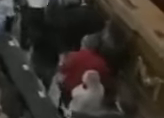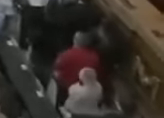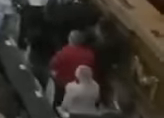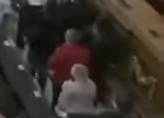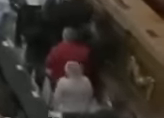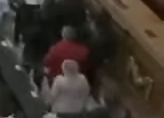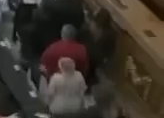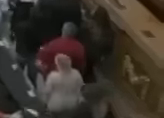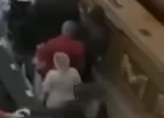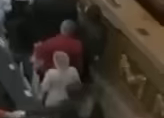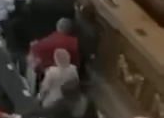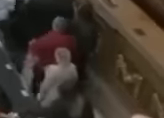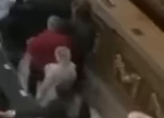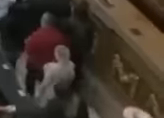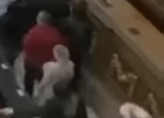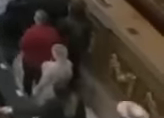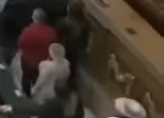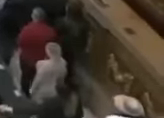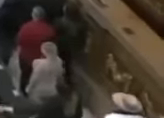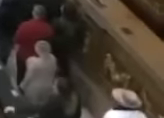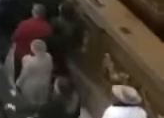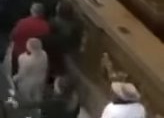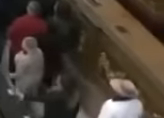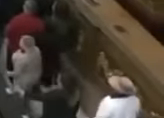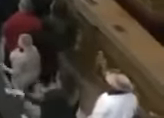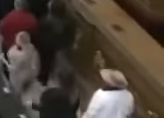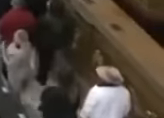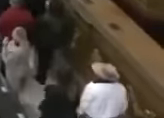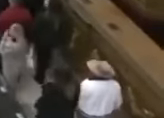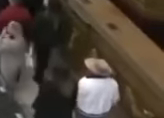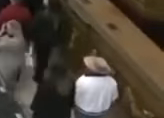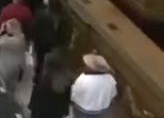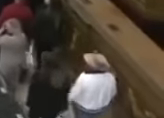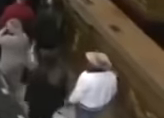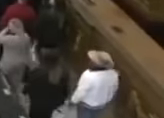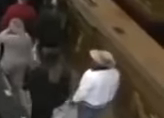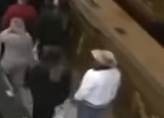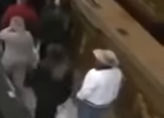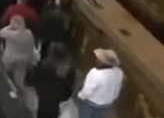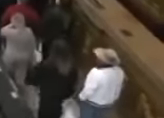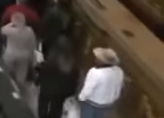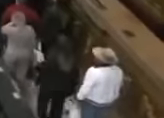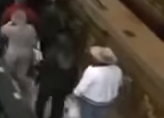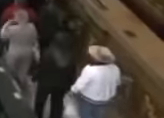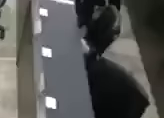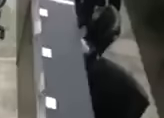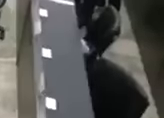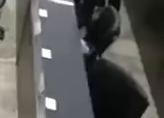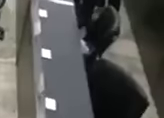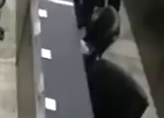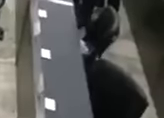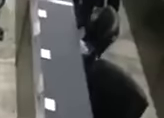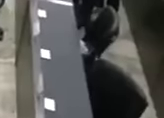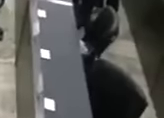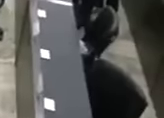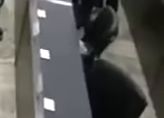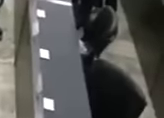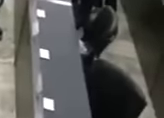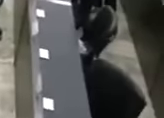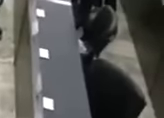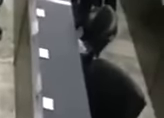la República de Macedonia del Norte. En este mismo orden de ideas, se autorizó la designación de la